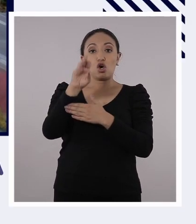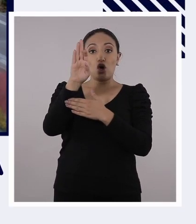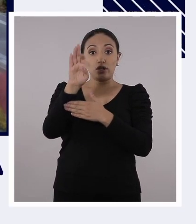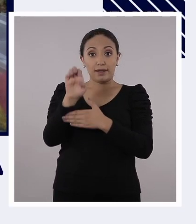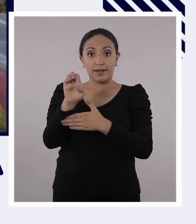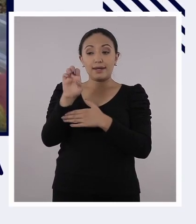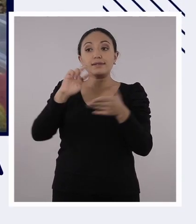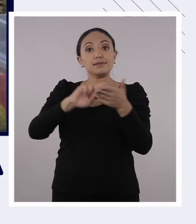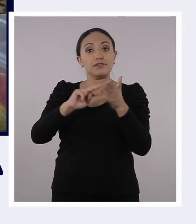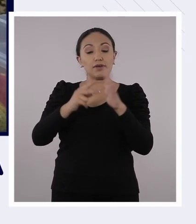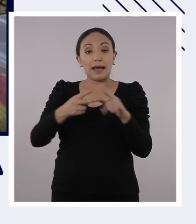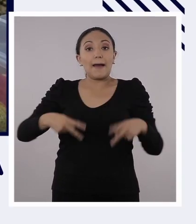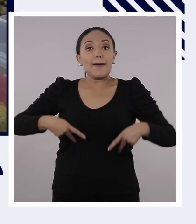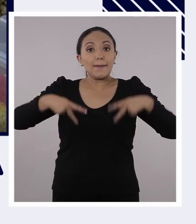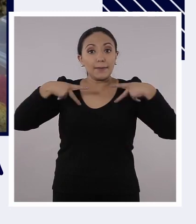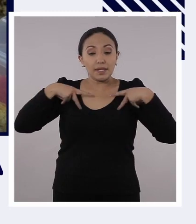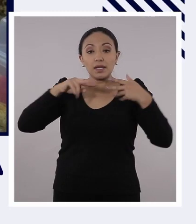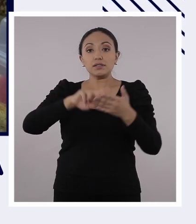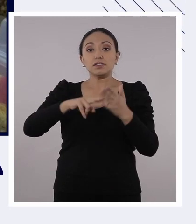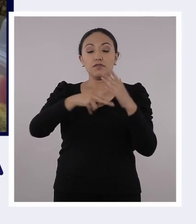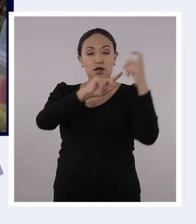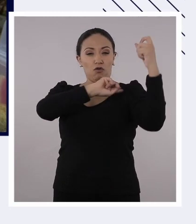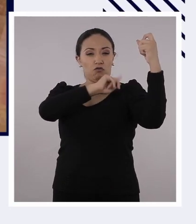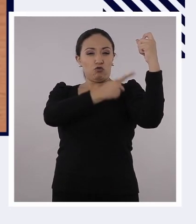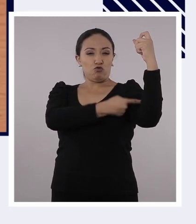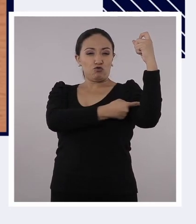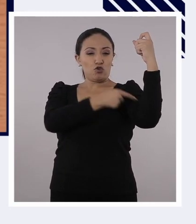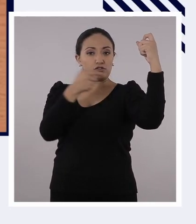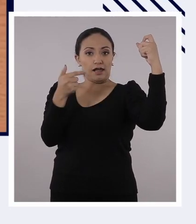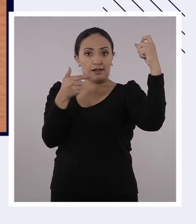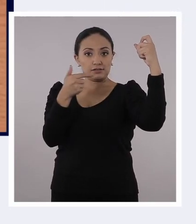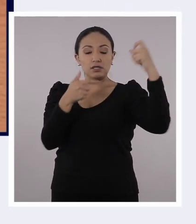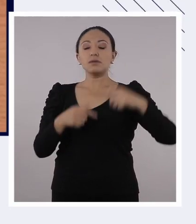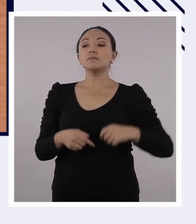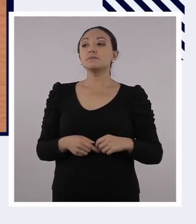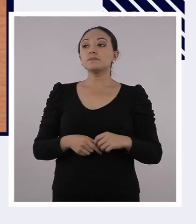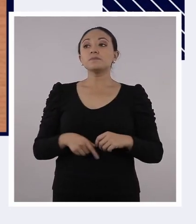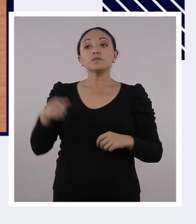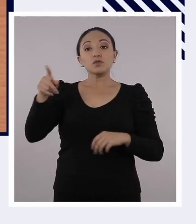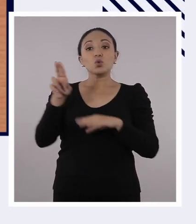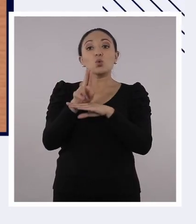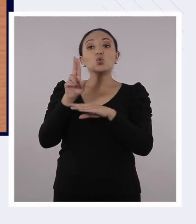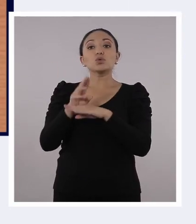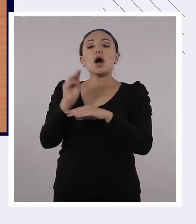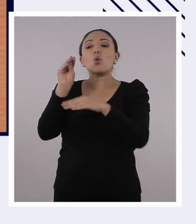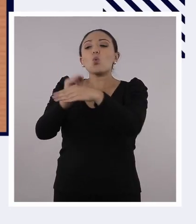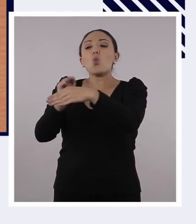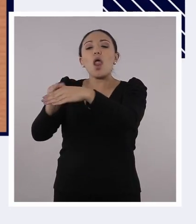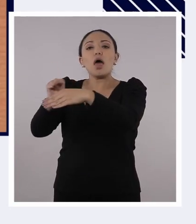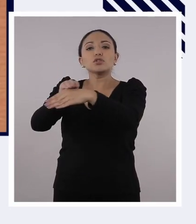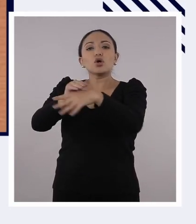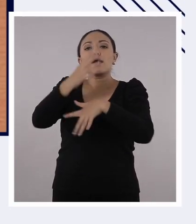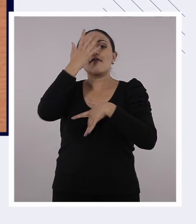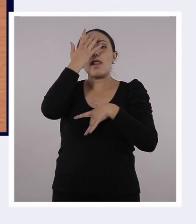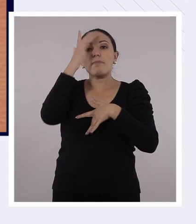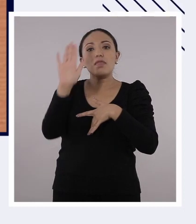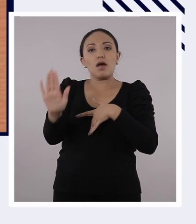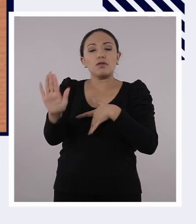y fortaleza. Y ellos usaron el achote para curar